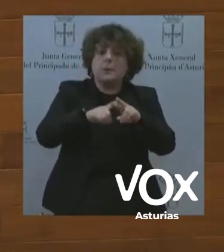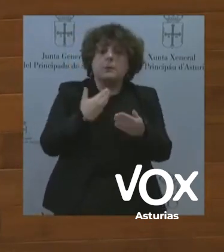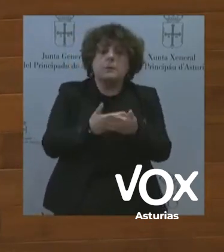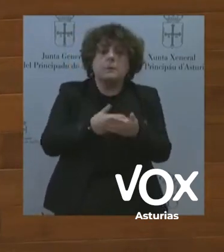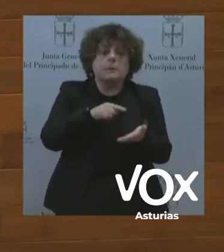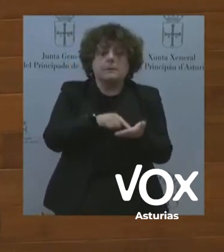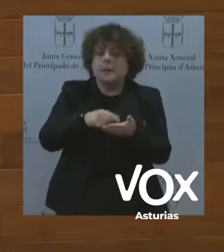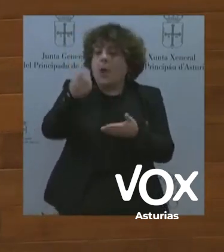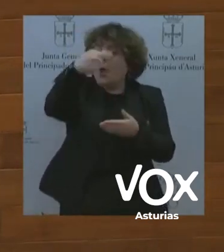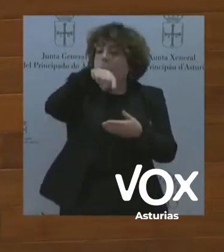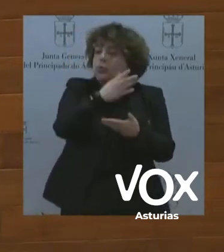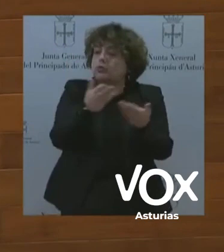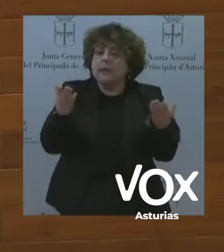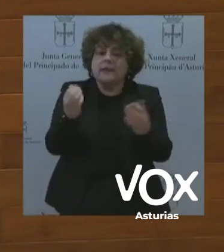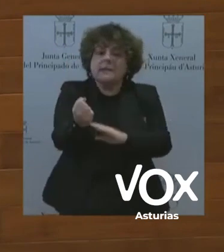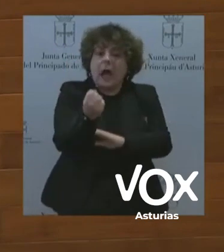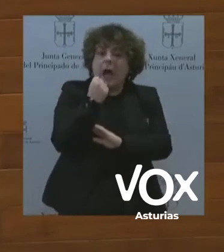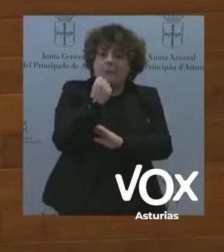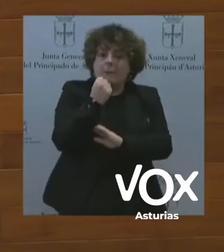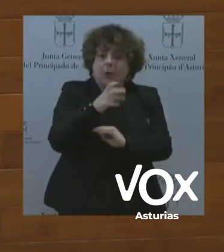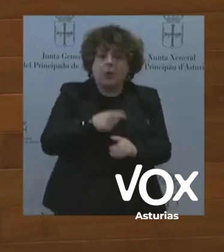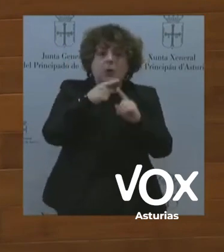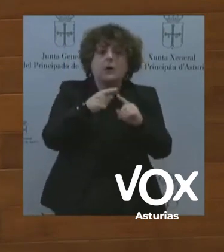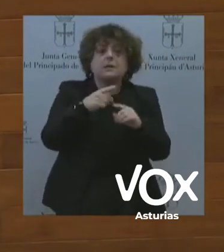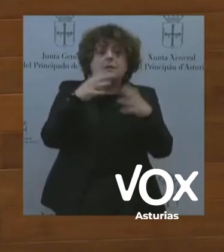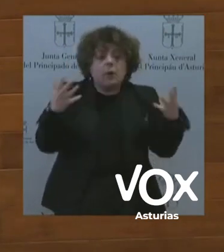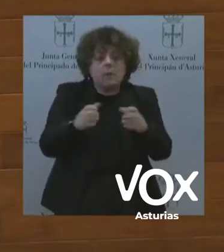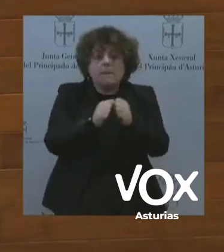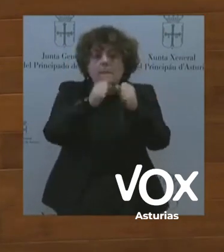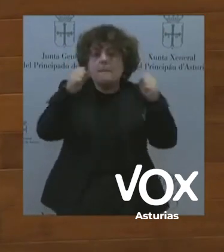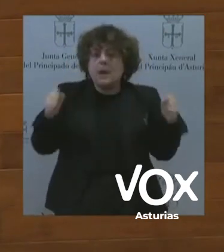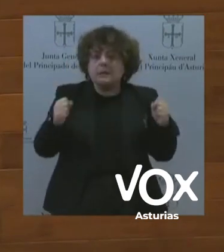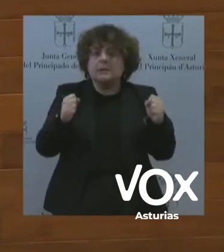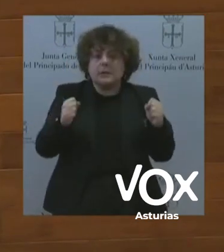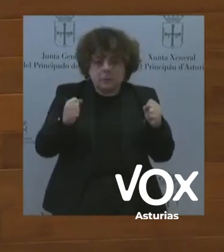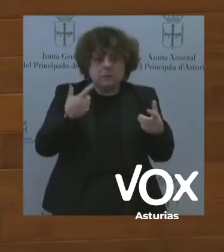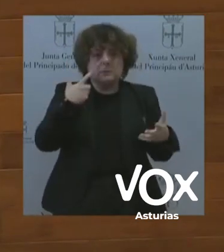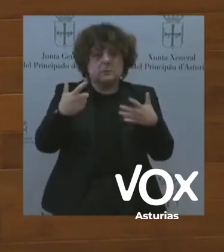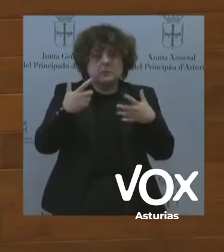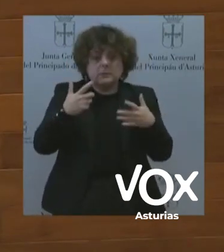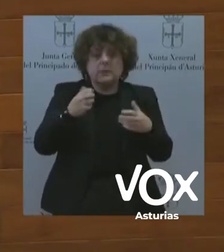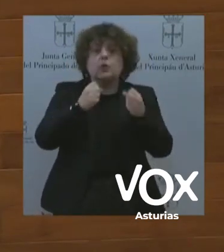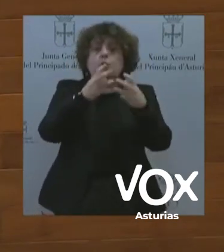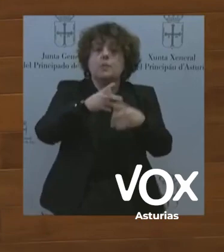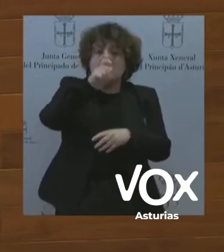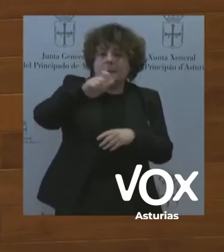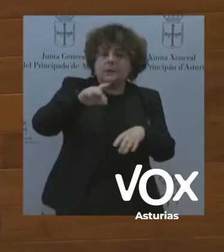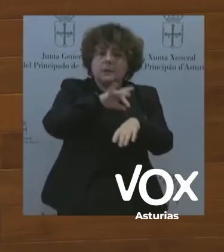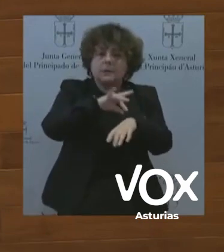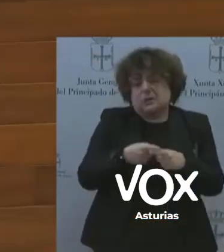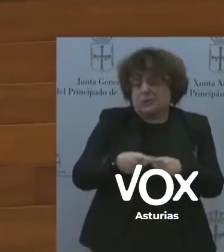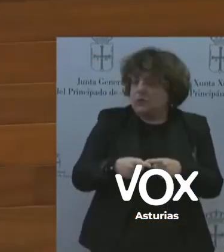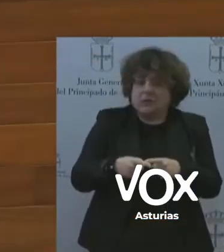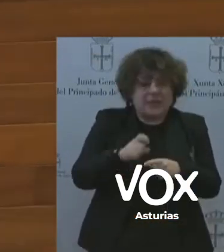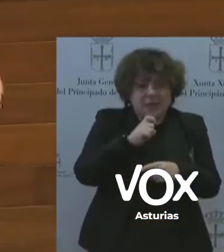iniciativa dirigida a aumentar significativamente el número de pediatras y su implantación urgente por todo el territorio del